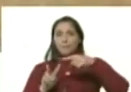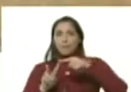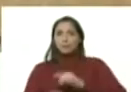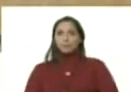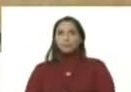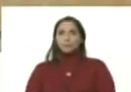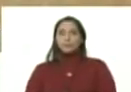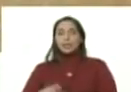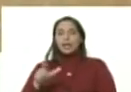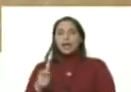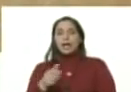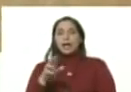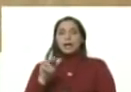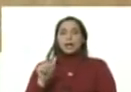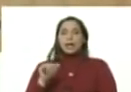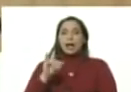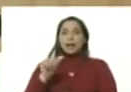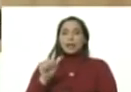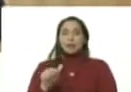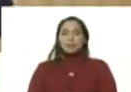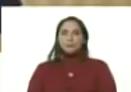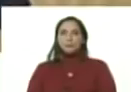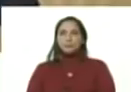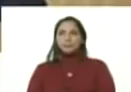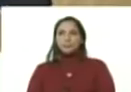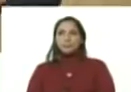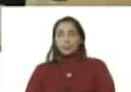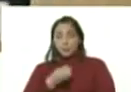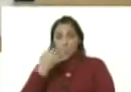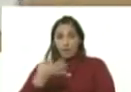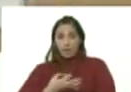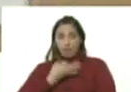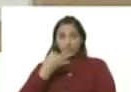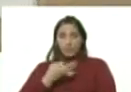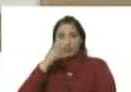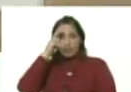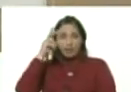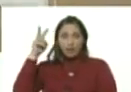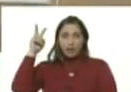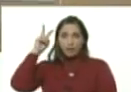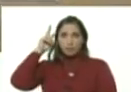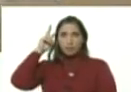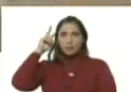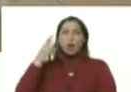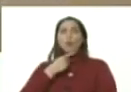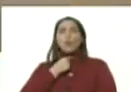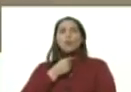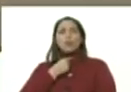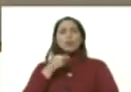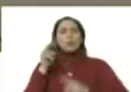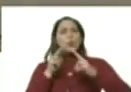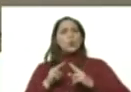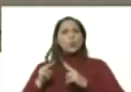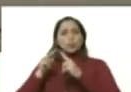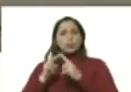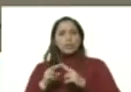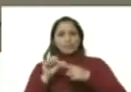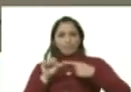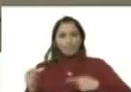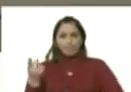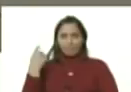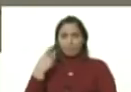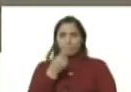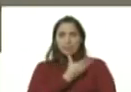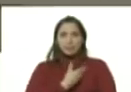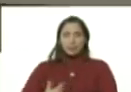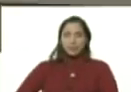televisión, Graya Casella. Muy buenas tardes, canciller. Me gustaría conocer, la semana pasada el vicepresidente